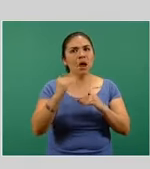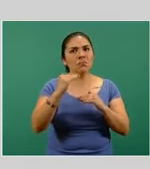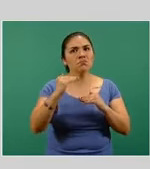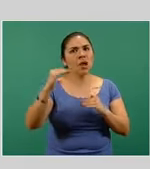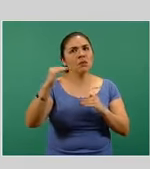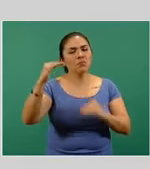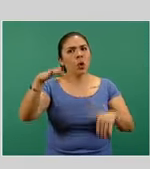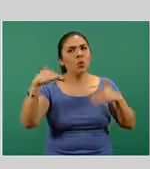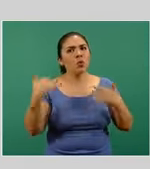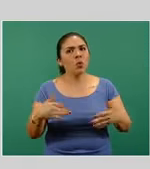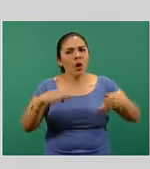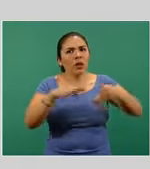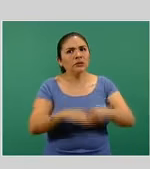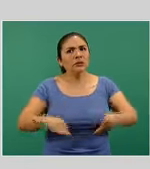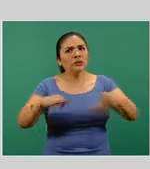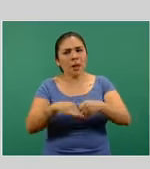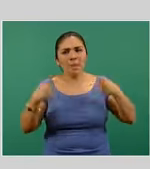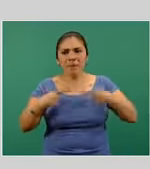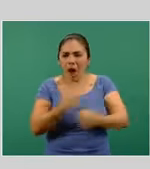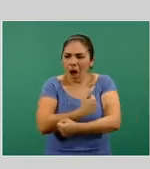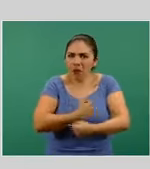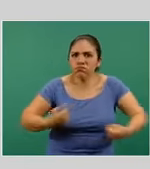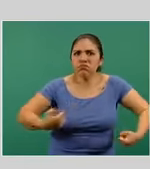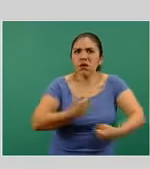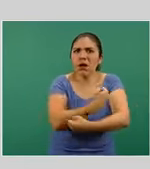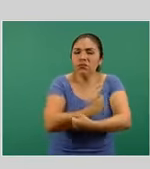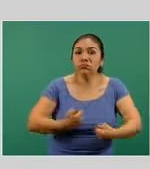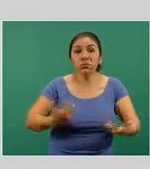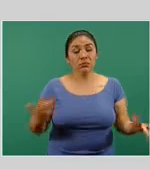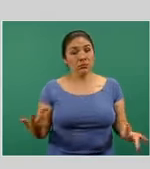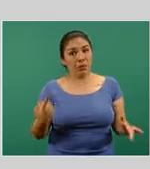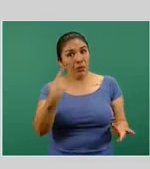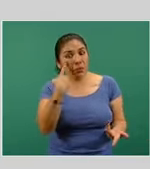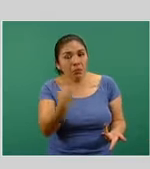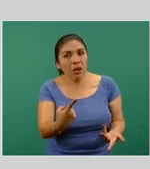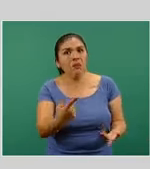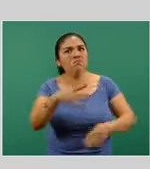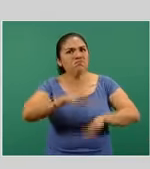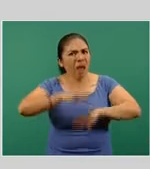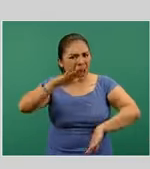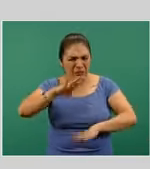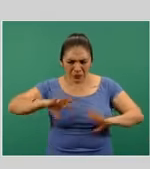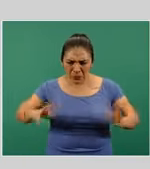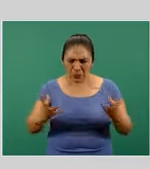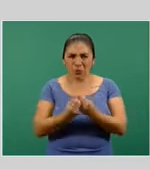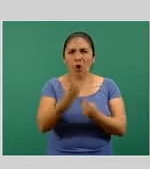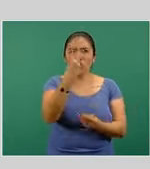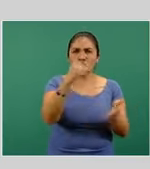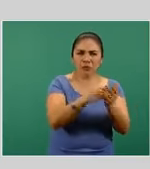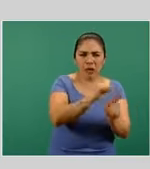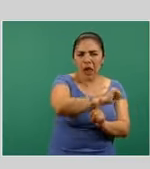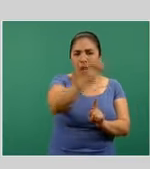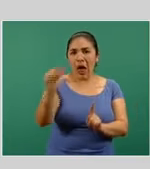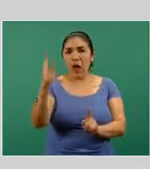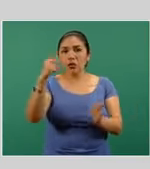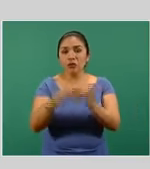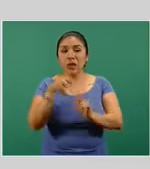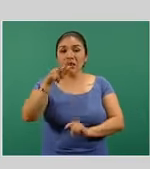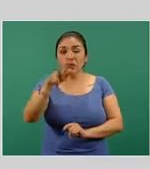manera constante la obesidad y ha presentado un aumento en total del 2000 al 2018